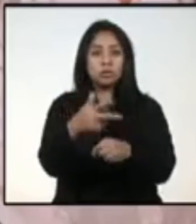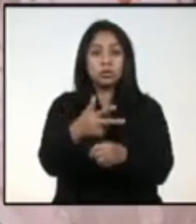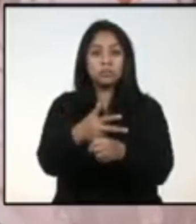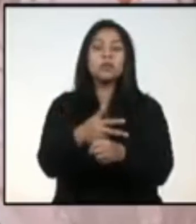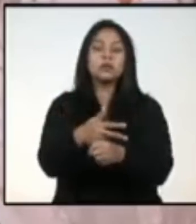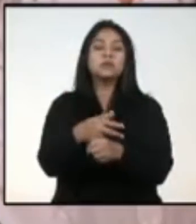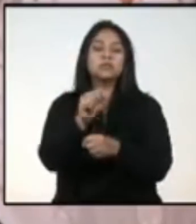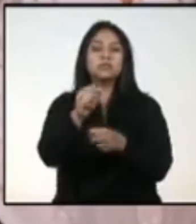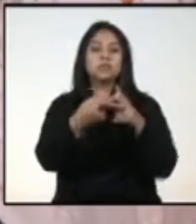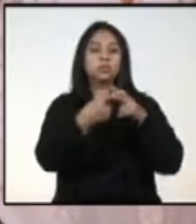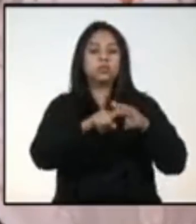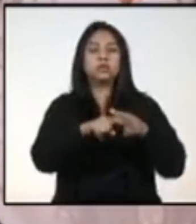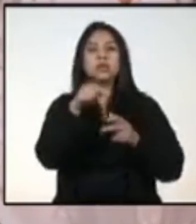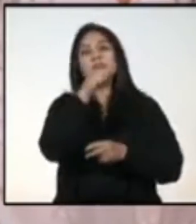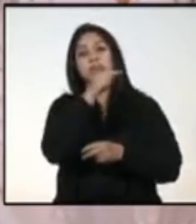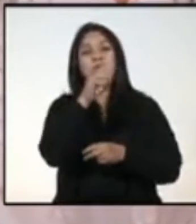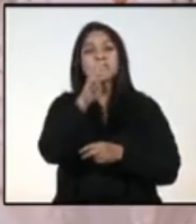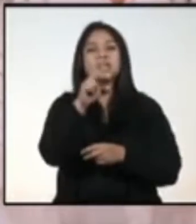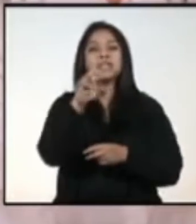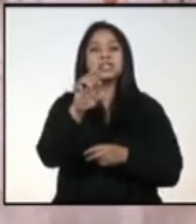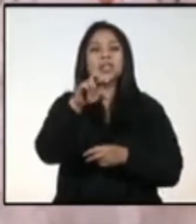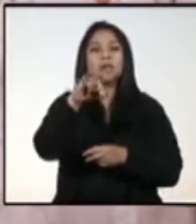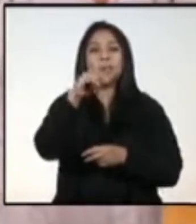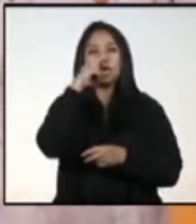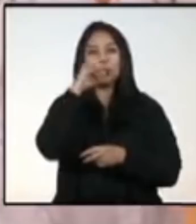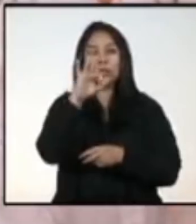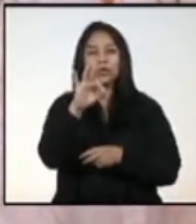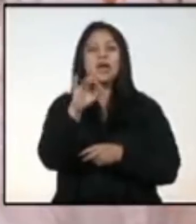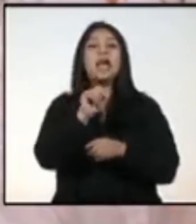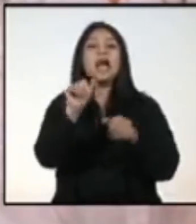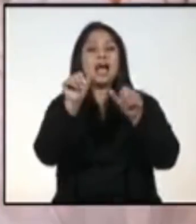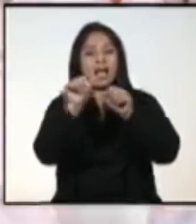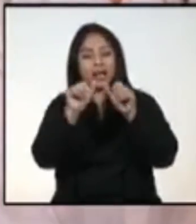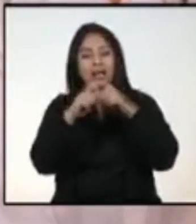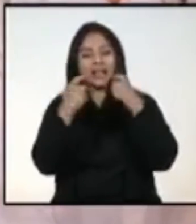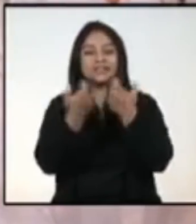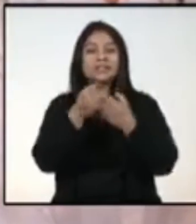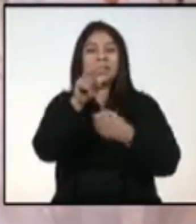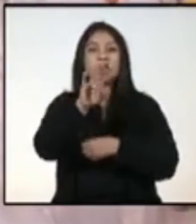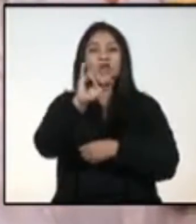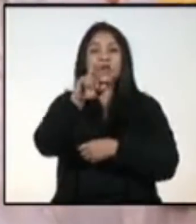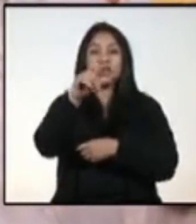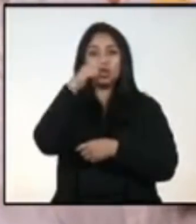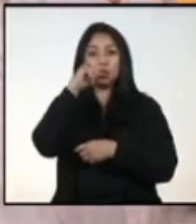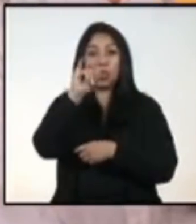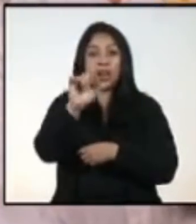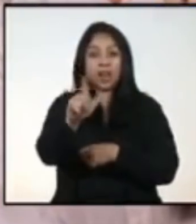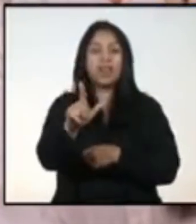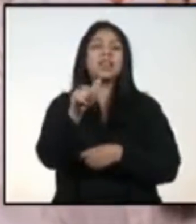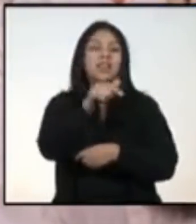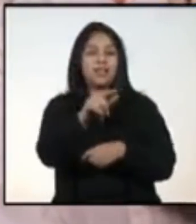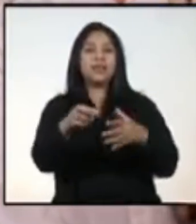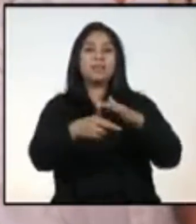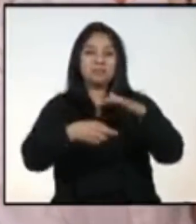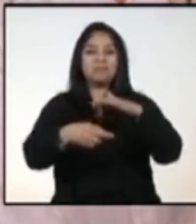hicimos y lo iniciamos con los chepitos, que es el aula virtual desde la preprimaria. Tenemos